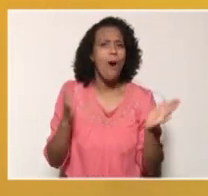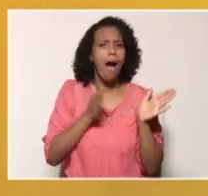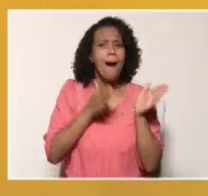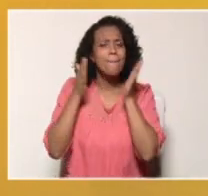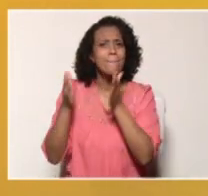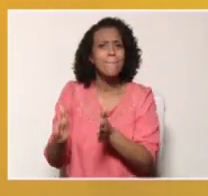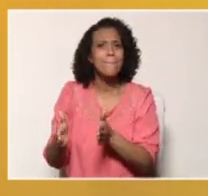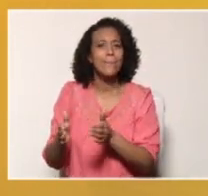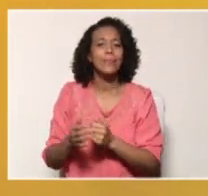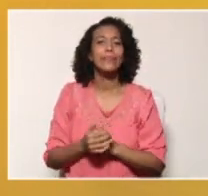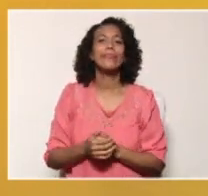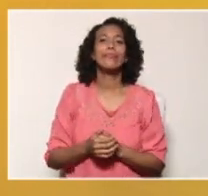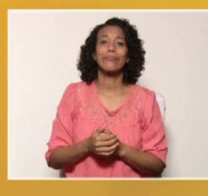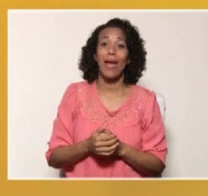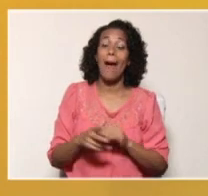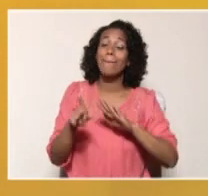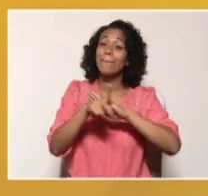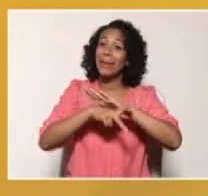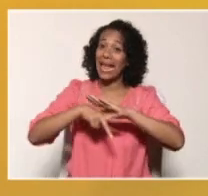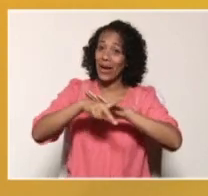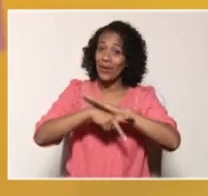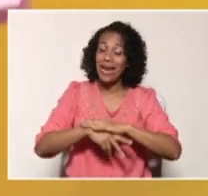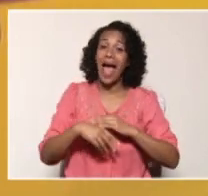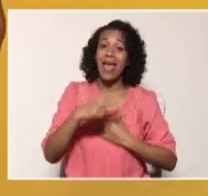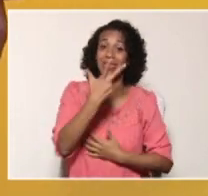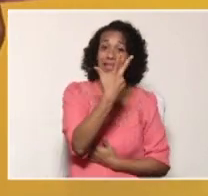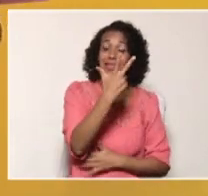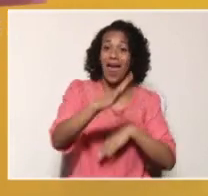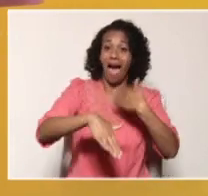etapa, a la etapa preescolar. Sigamos